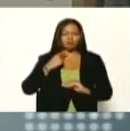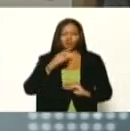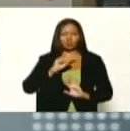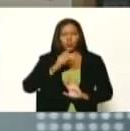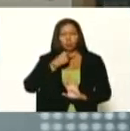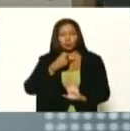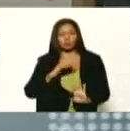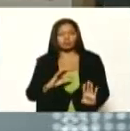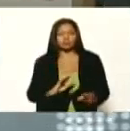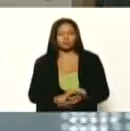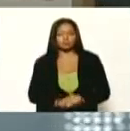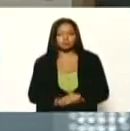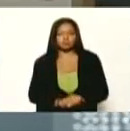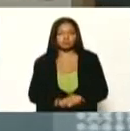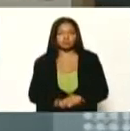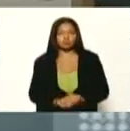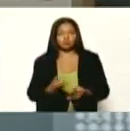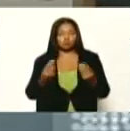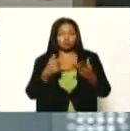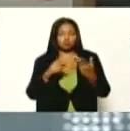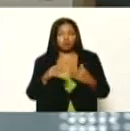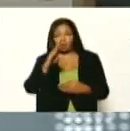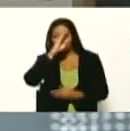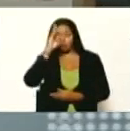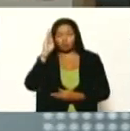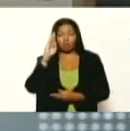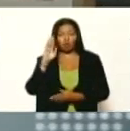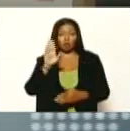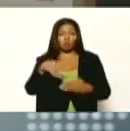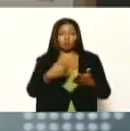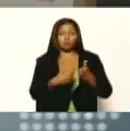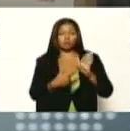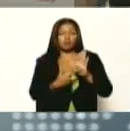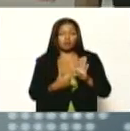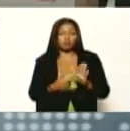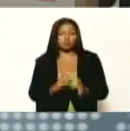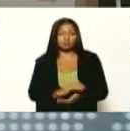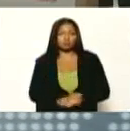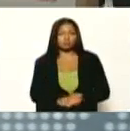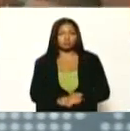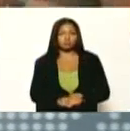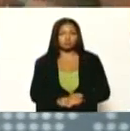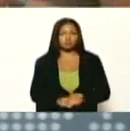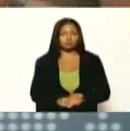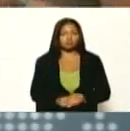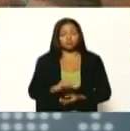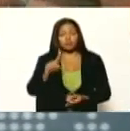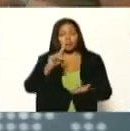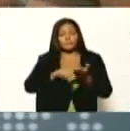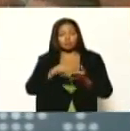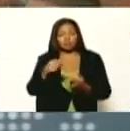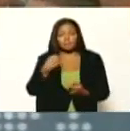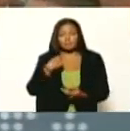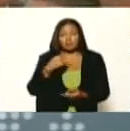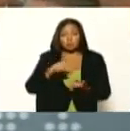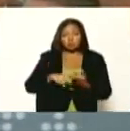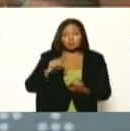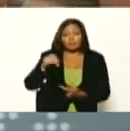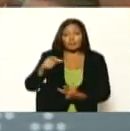postulación. Muchos casos, bueno, Diosdado lo postularon. A Marlene Contreras, a Silvia la